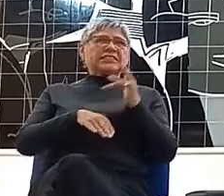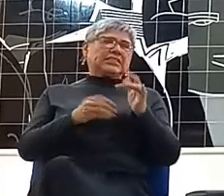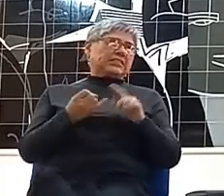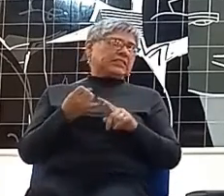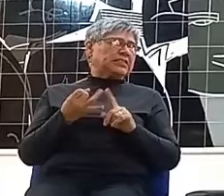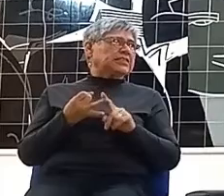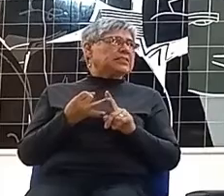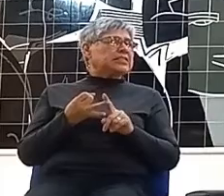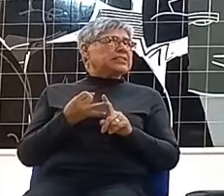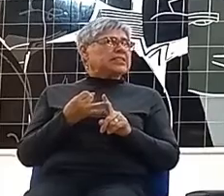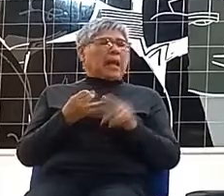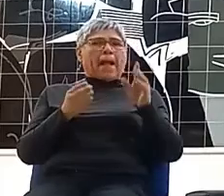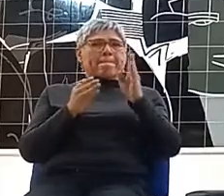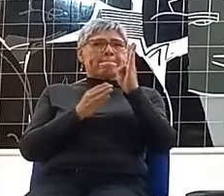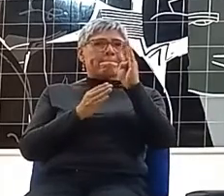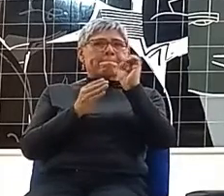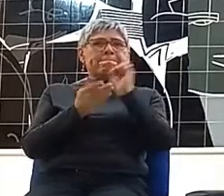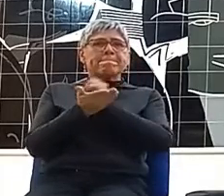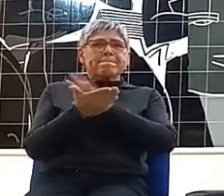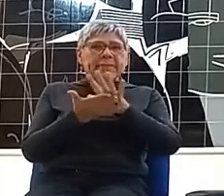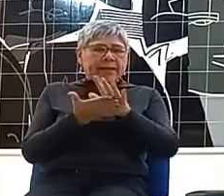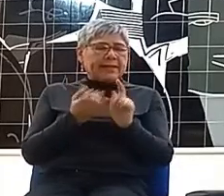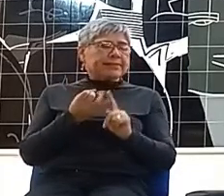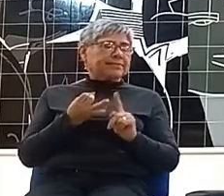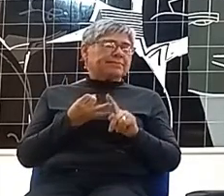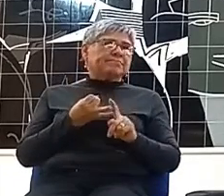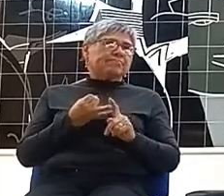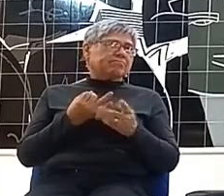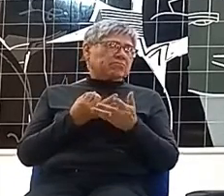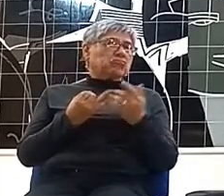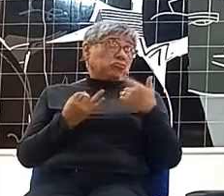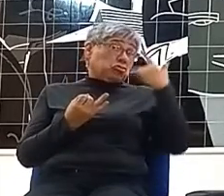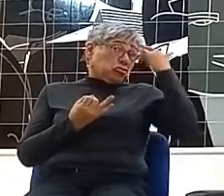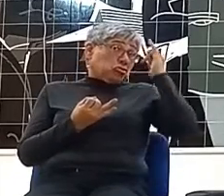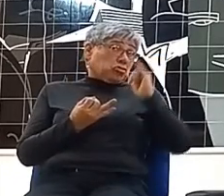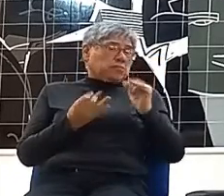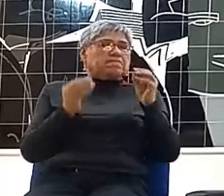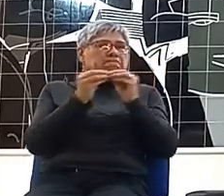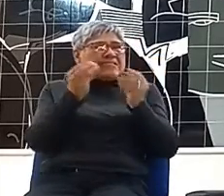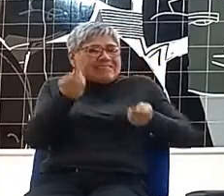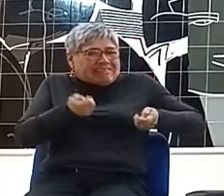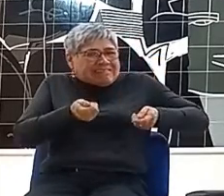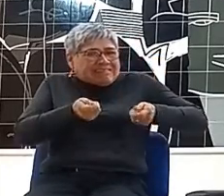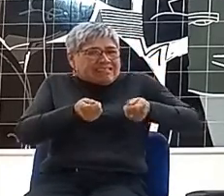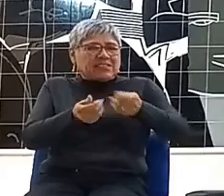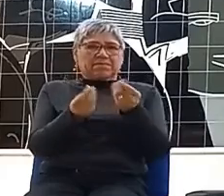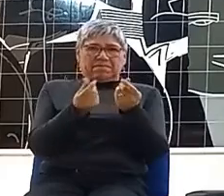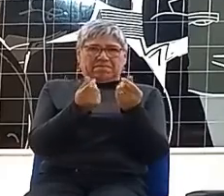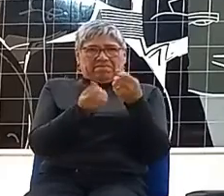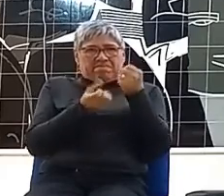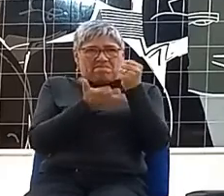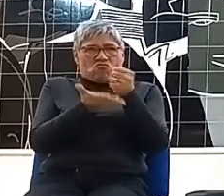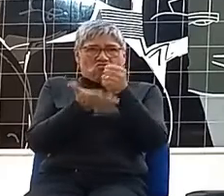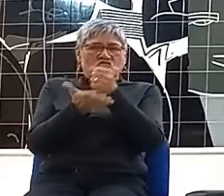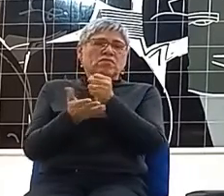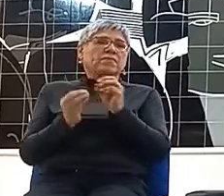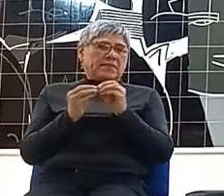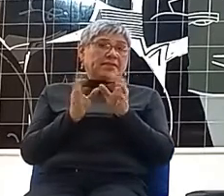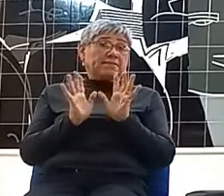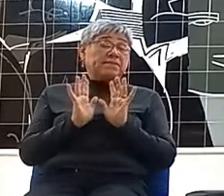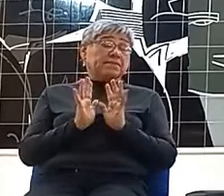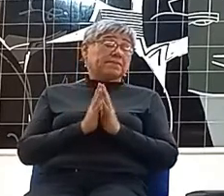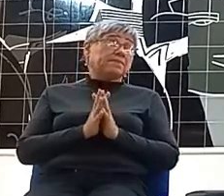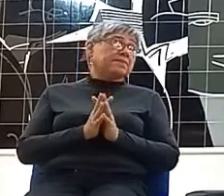hay que ampliar a becas, yo creo que eso hay que meterle más recursos de todas maneras, ¿sí?